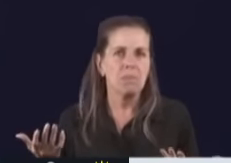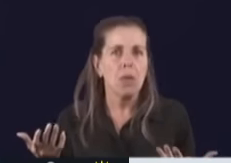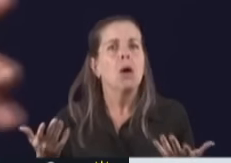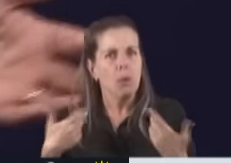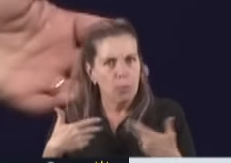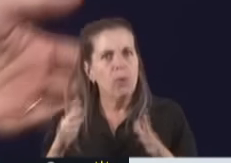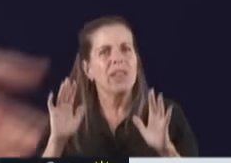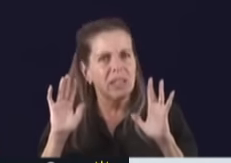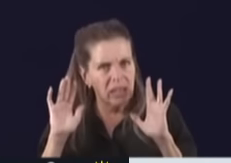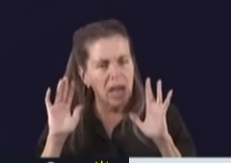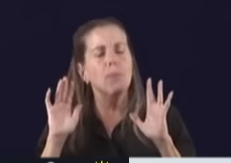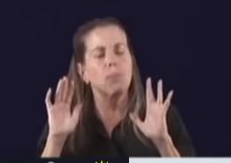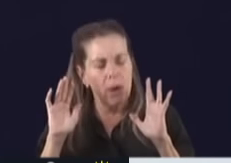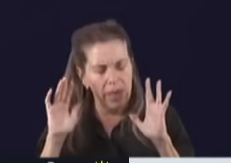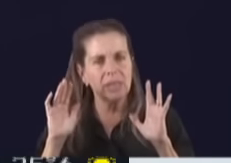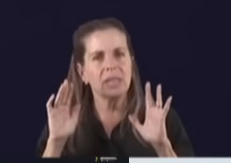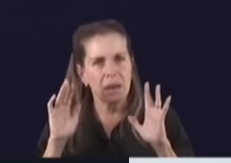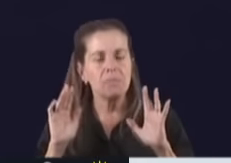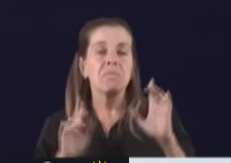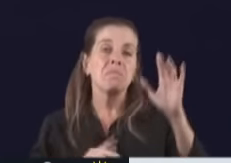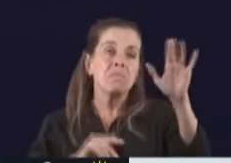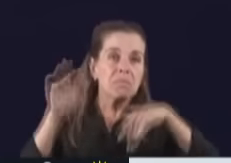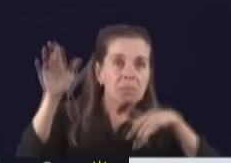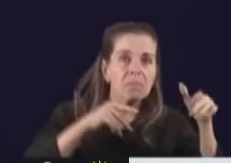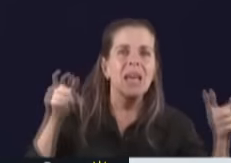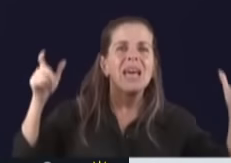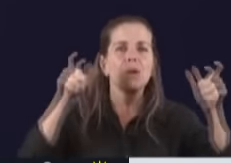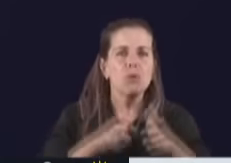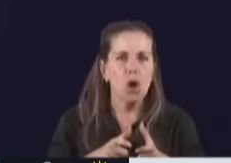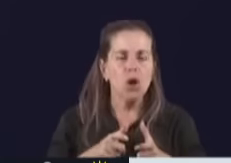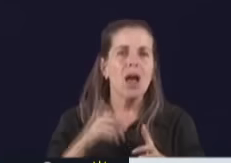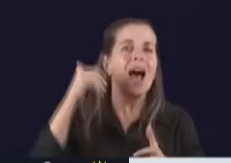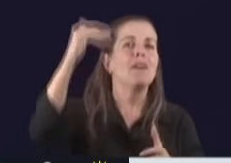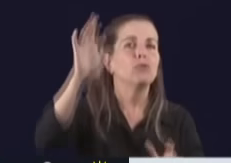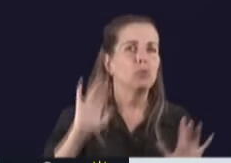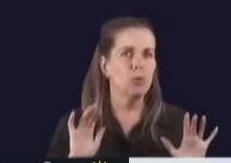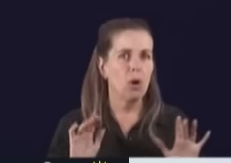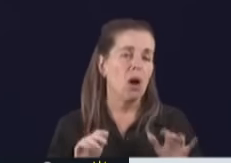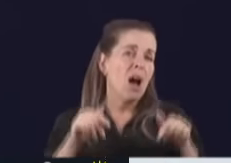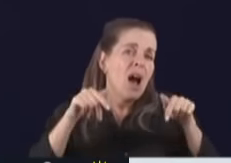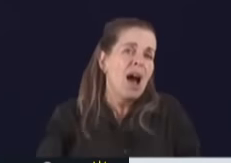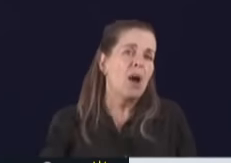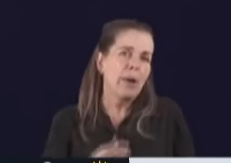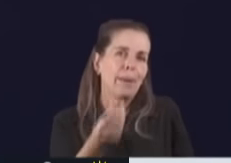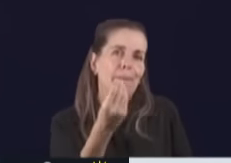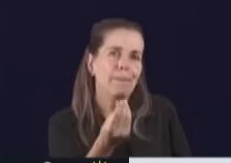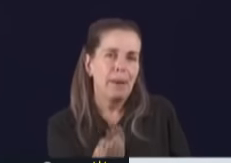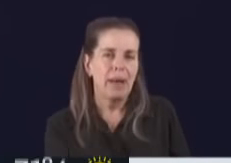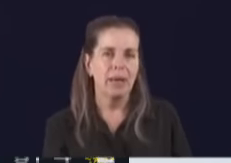la reunión en el futuro? Bueno, tal vez exista, no lo sé, pero hoy no tienen mucho sentido cuando